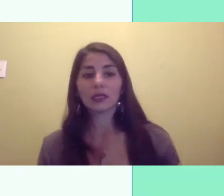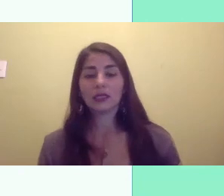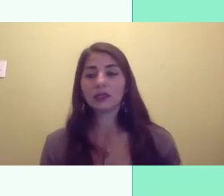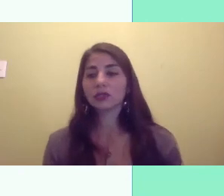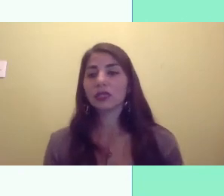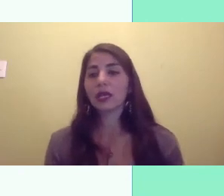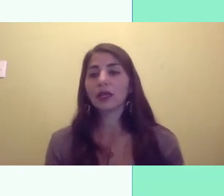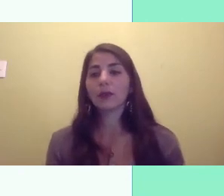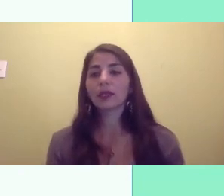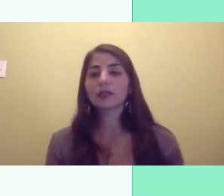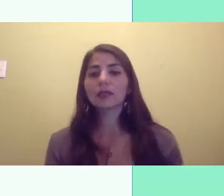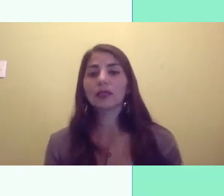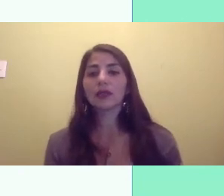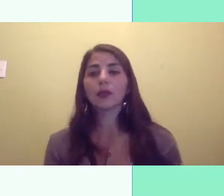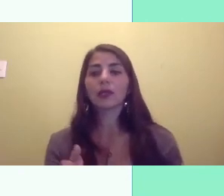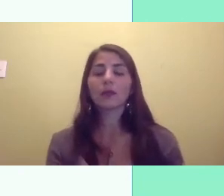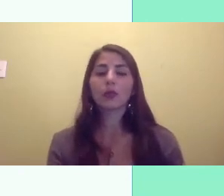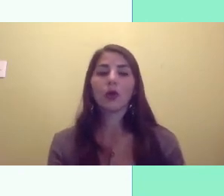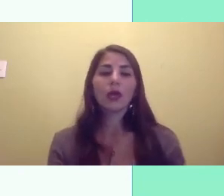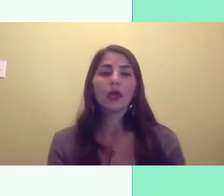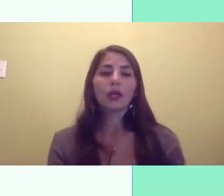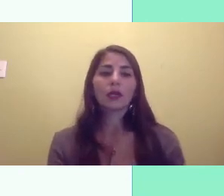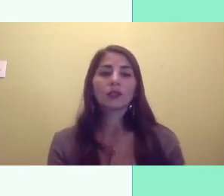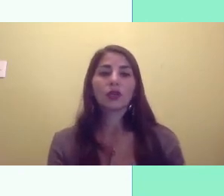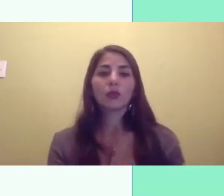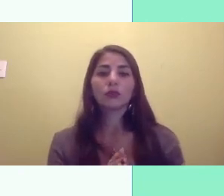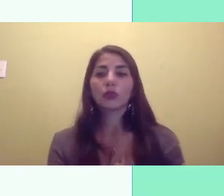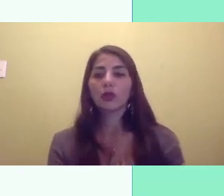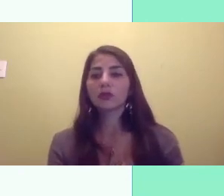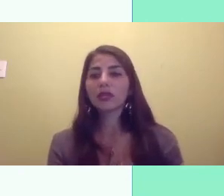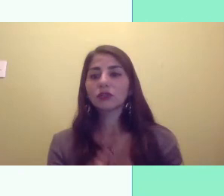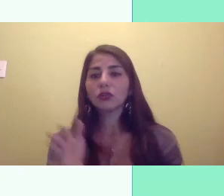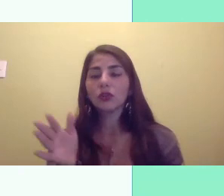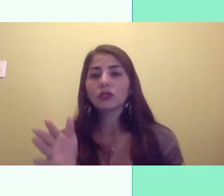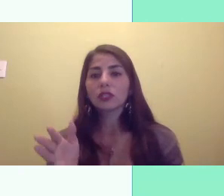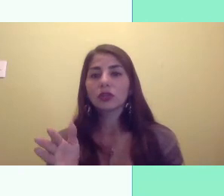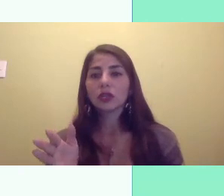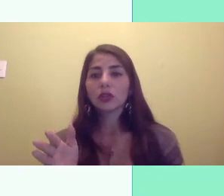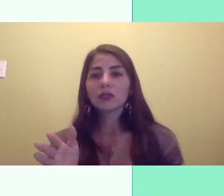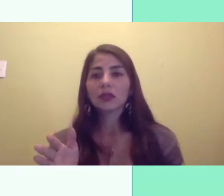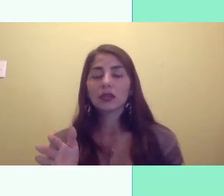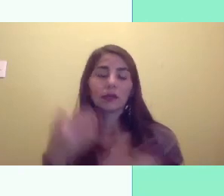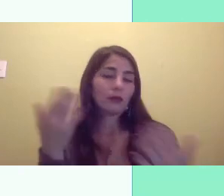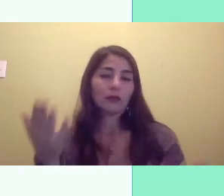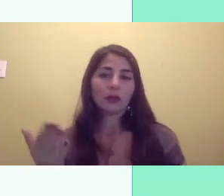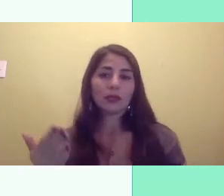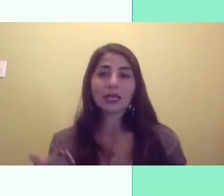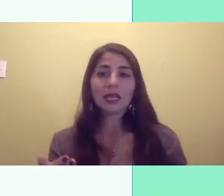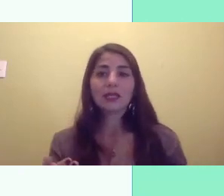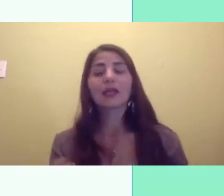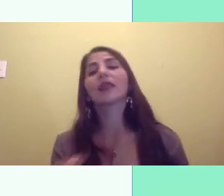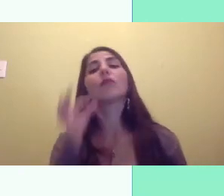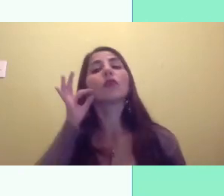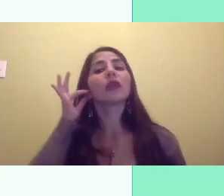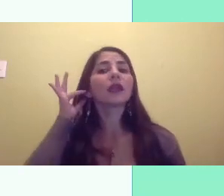diferente también. Entonces, acá para que se entienda, por ejemplo, en relación al punto de contacto, si yo quiero